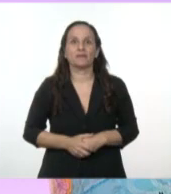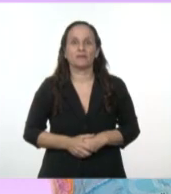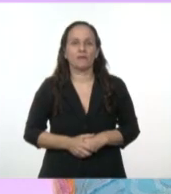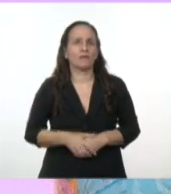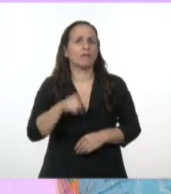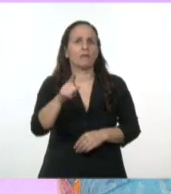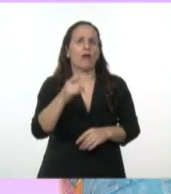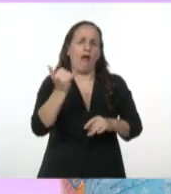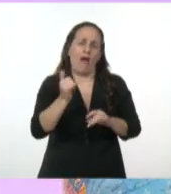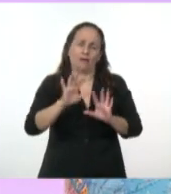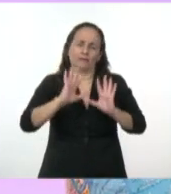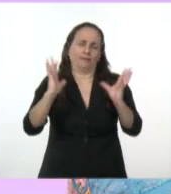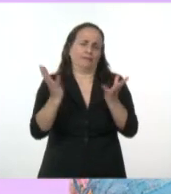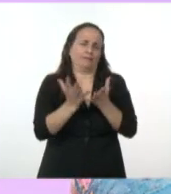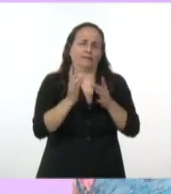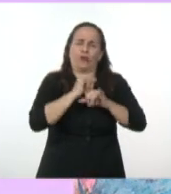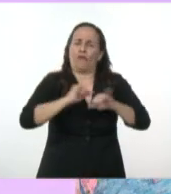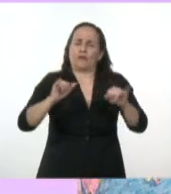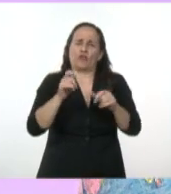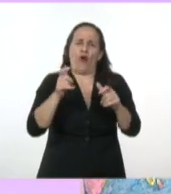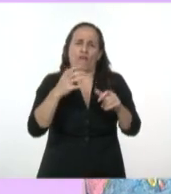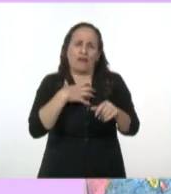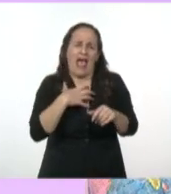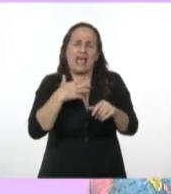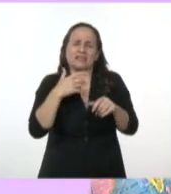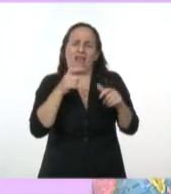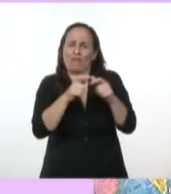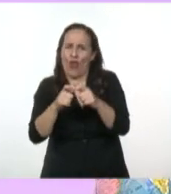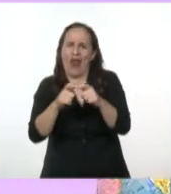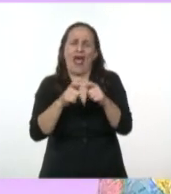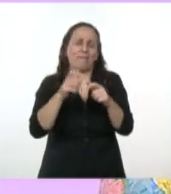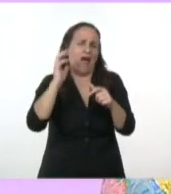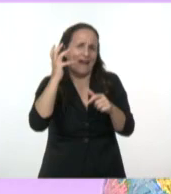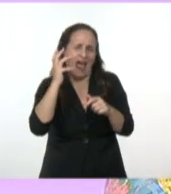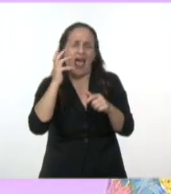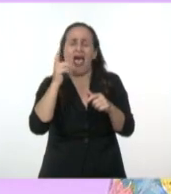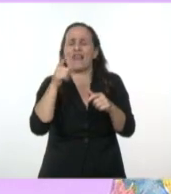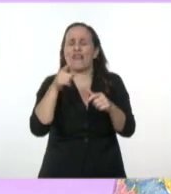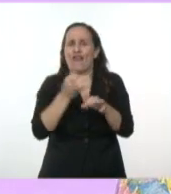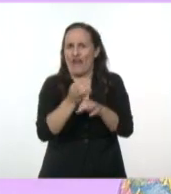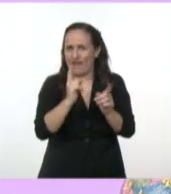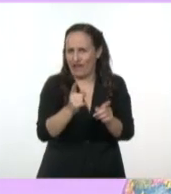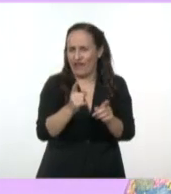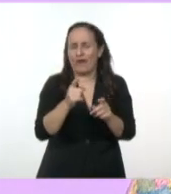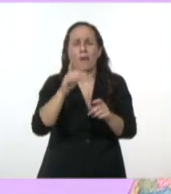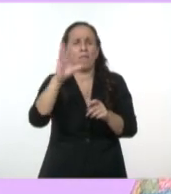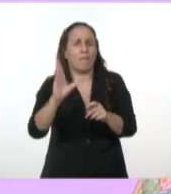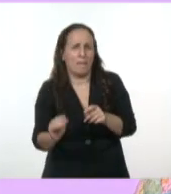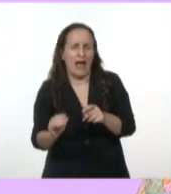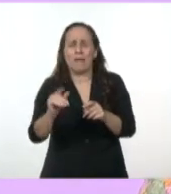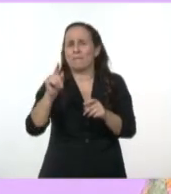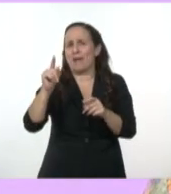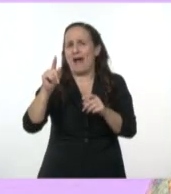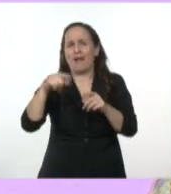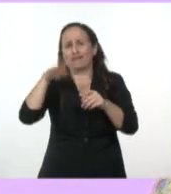una plataforma en la que tenés todas las clases que vemos acá, los programas de radio también de Seguimos Educando, tenés mapas, tenés